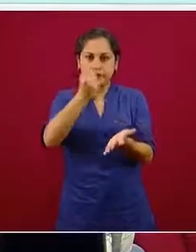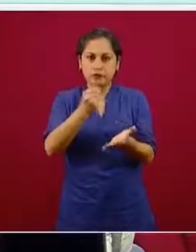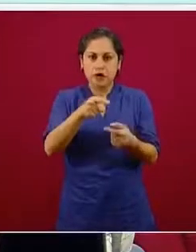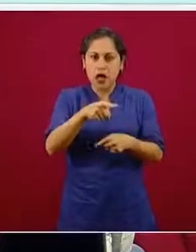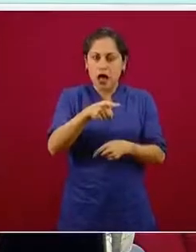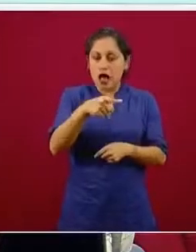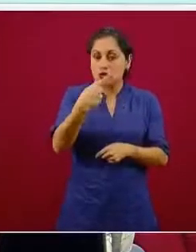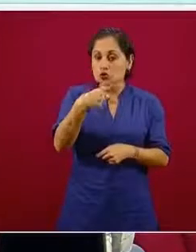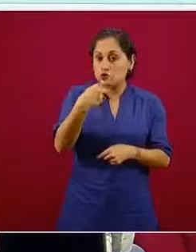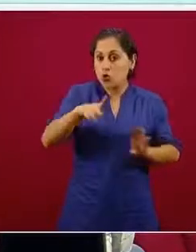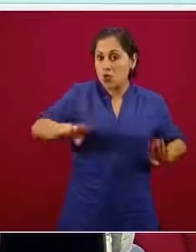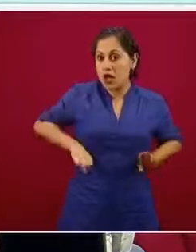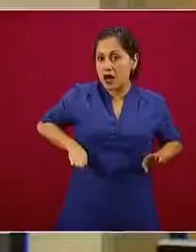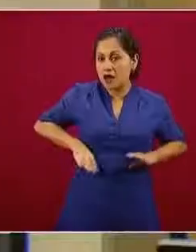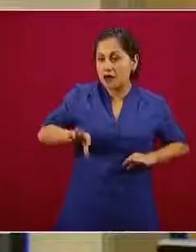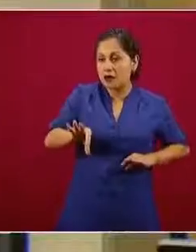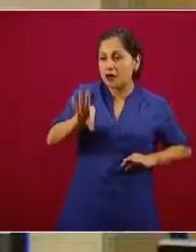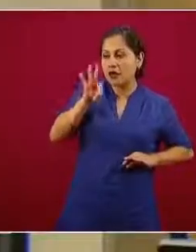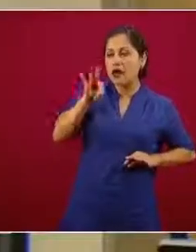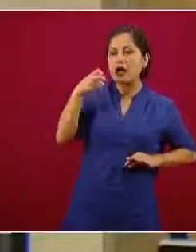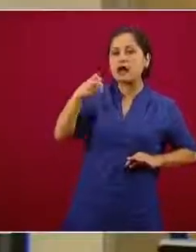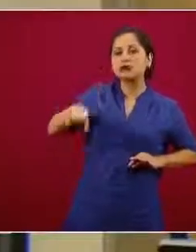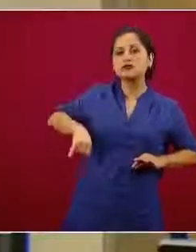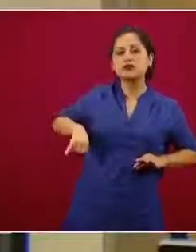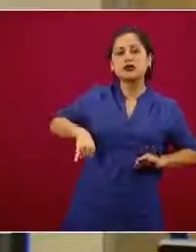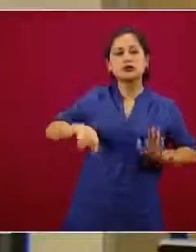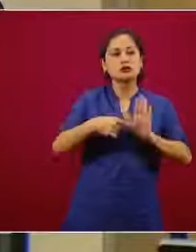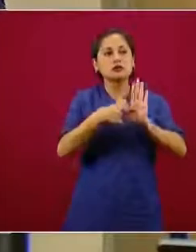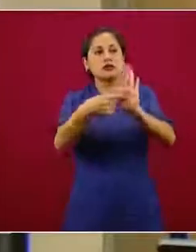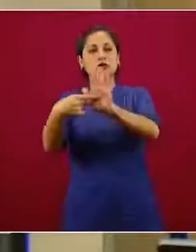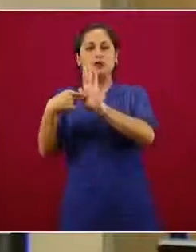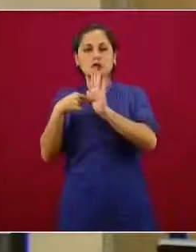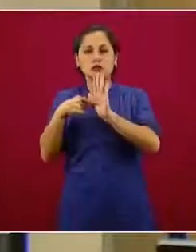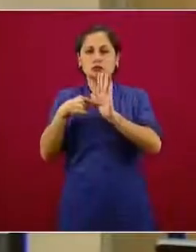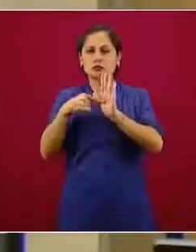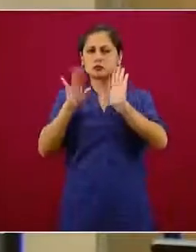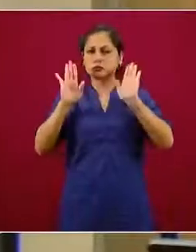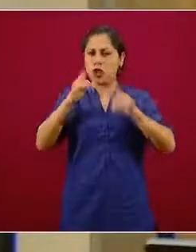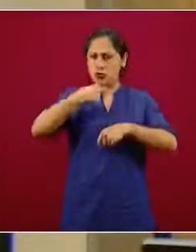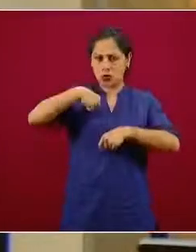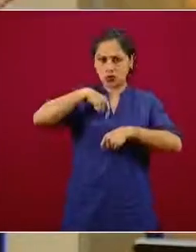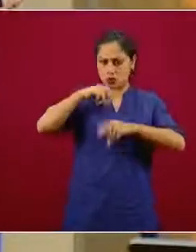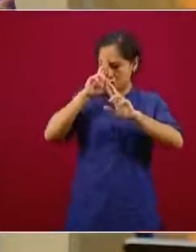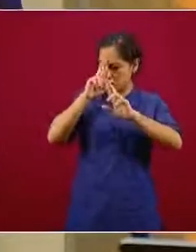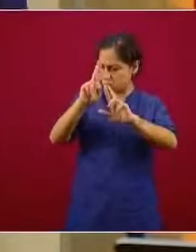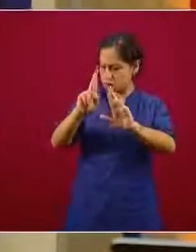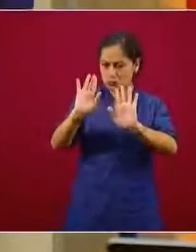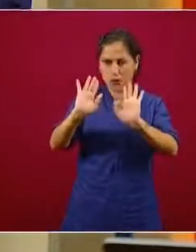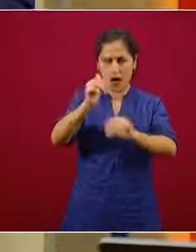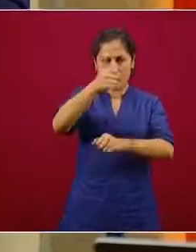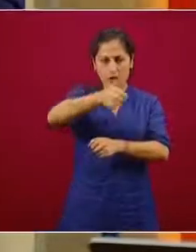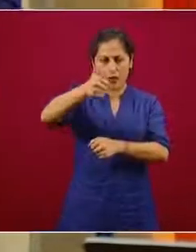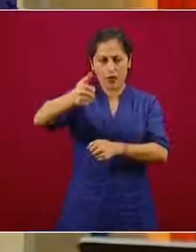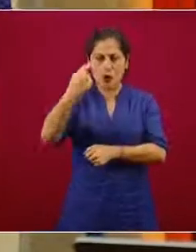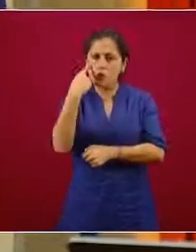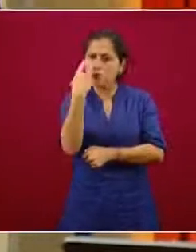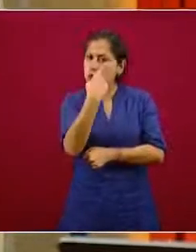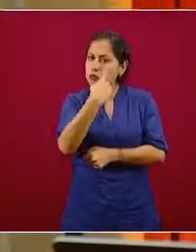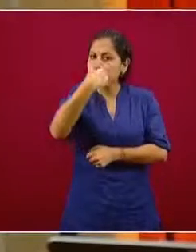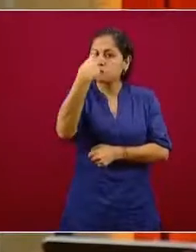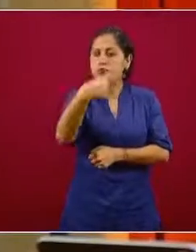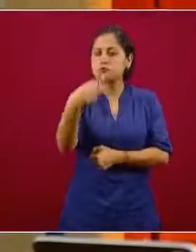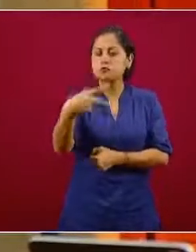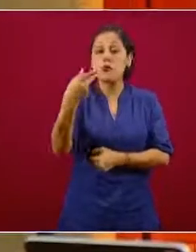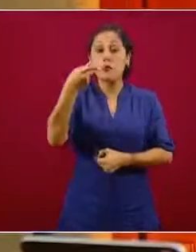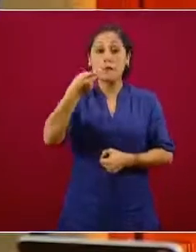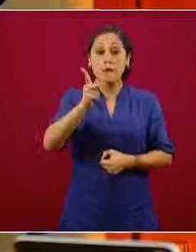interesante. Nos parece respetable toda manera de expresarlo, pero aquí lo que les puedo decir desde el punto de vista técnico es no hay contradicción